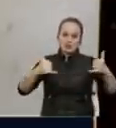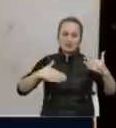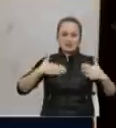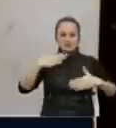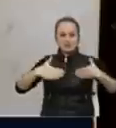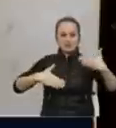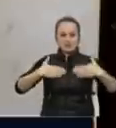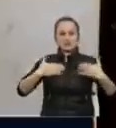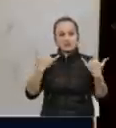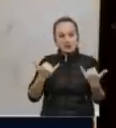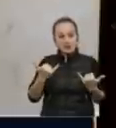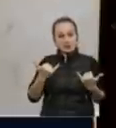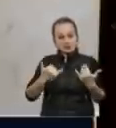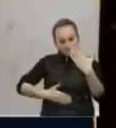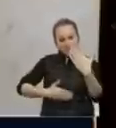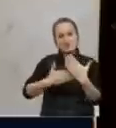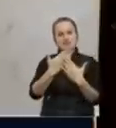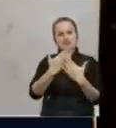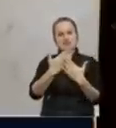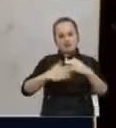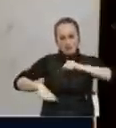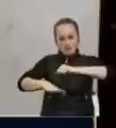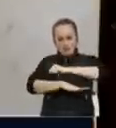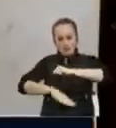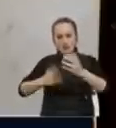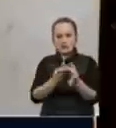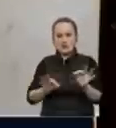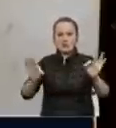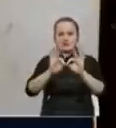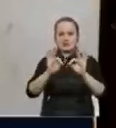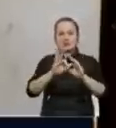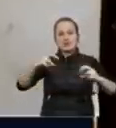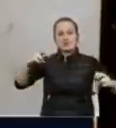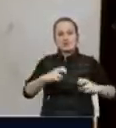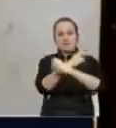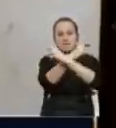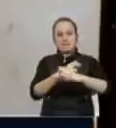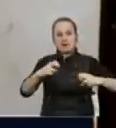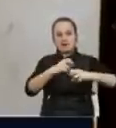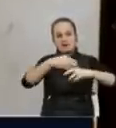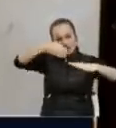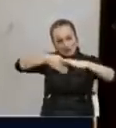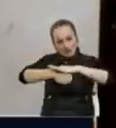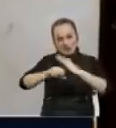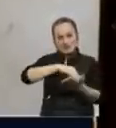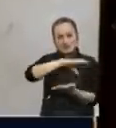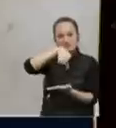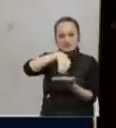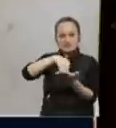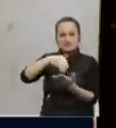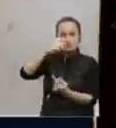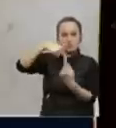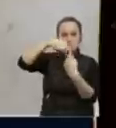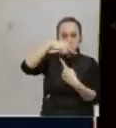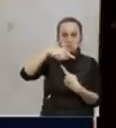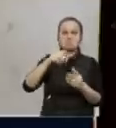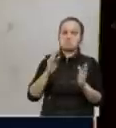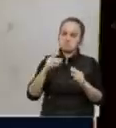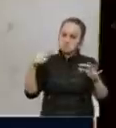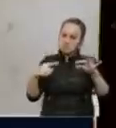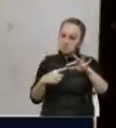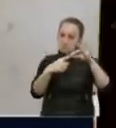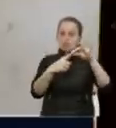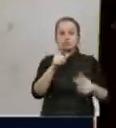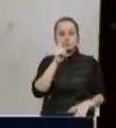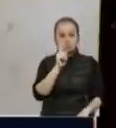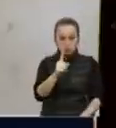empezar las bases para un centro recreacional para soldados, y que esperamos no